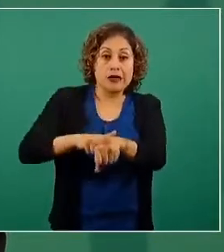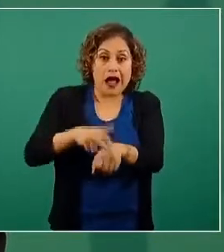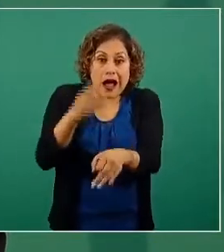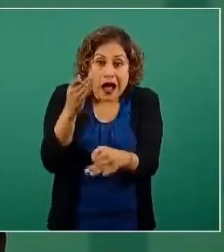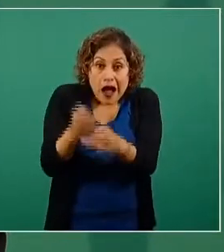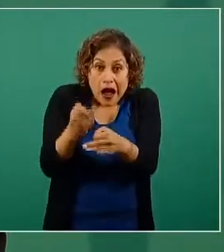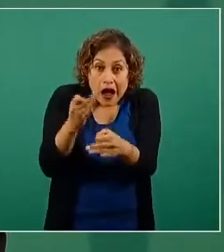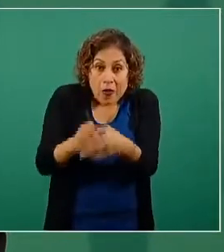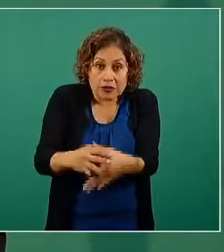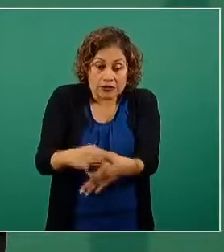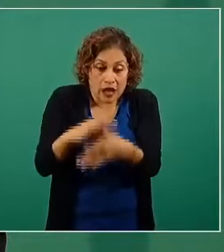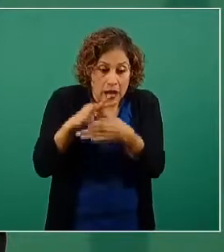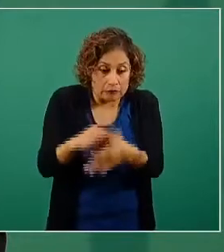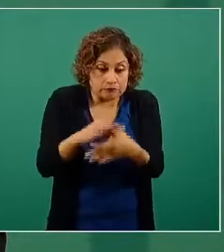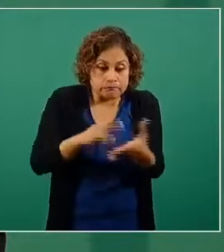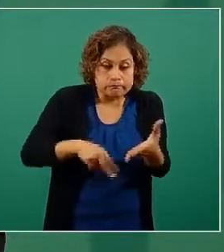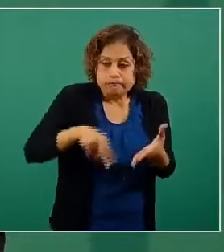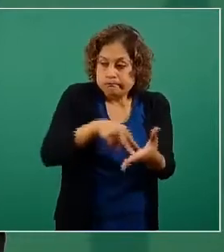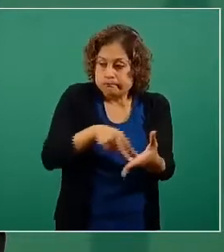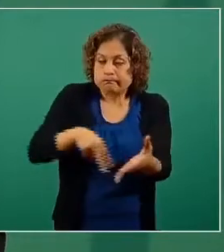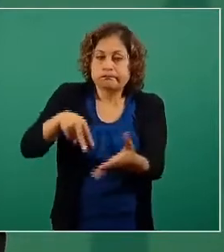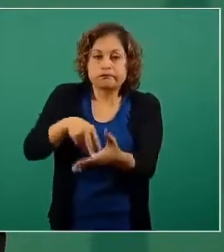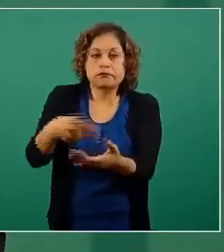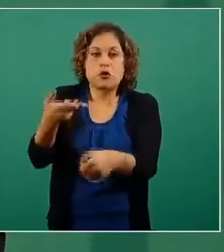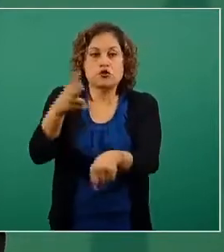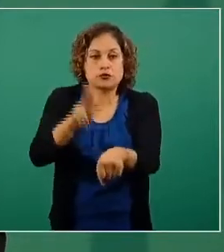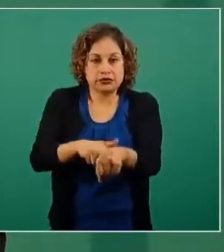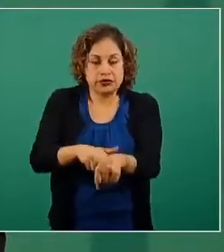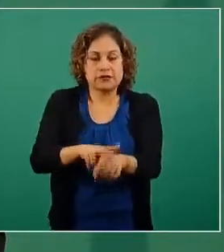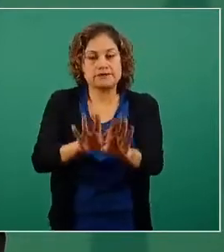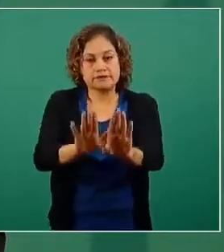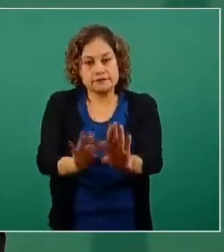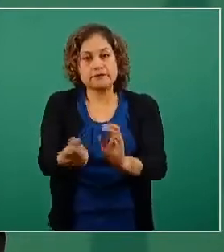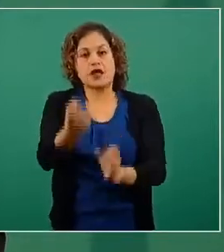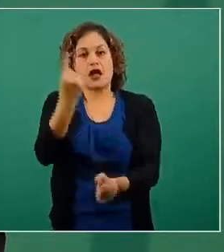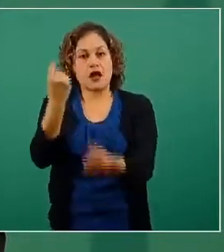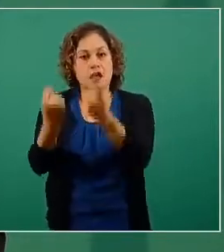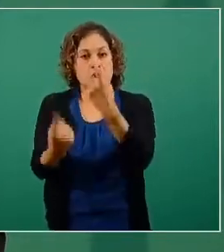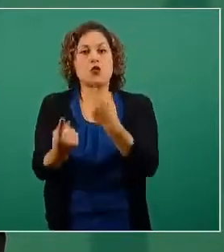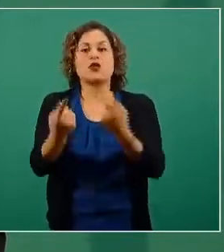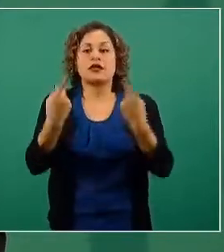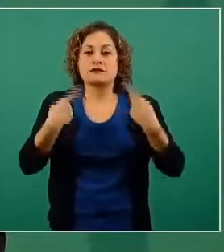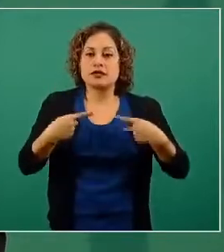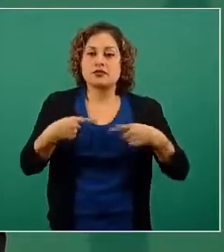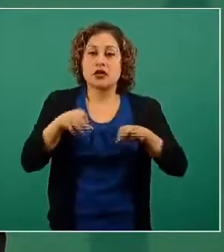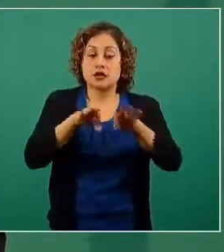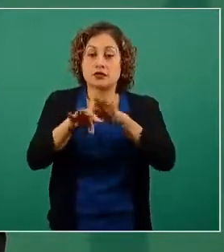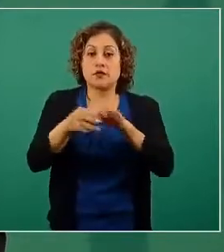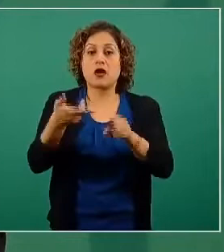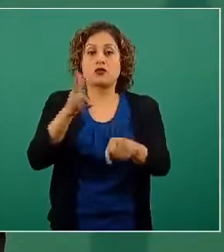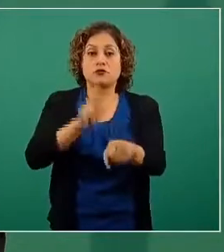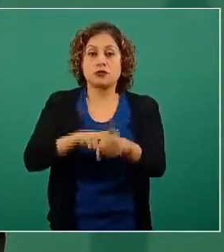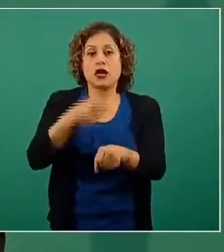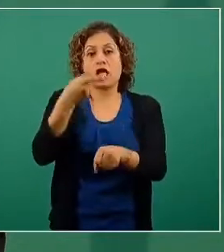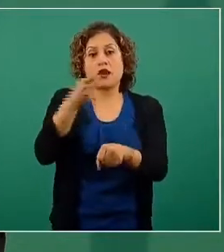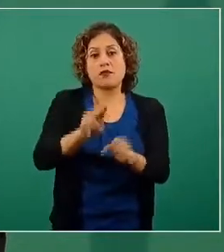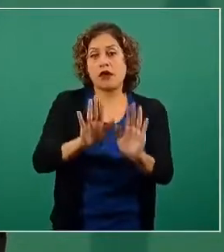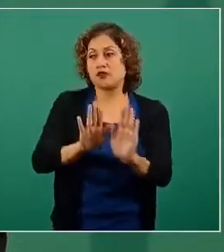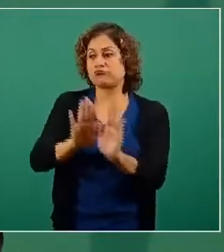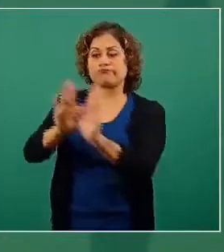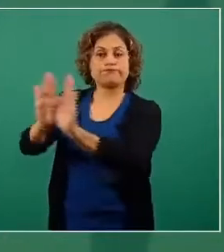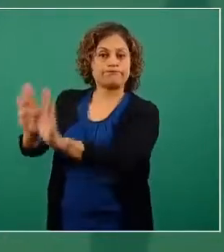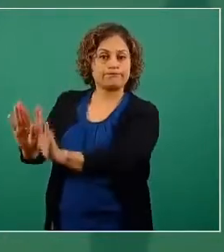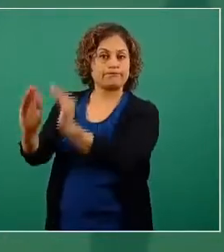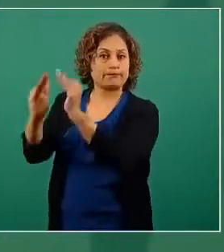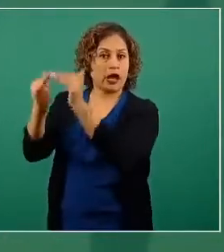es personal de riesgo, ¿no? Es decir, es diabético, hipertenso, es mayor de 60 años, en este caso